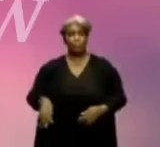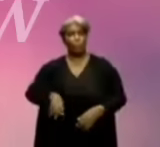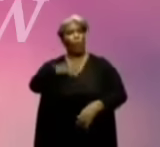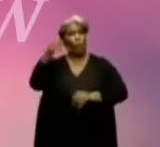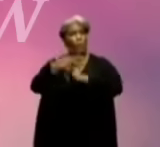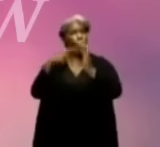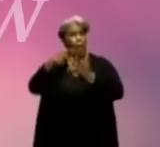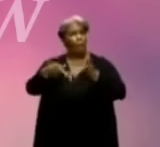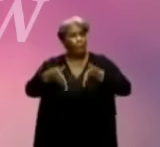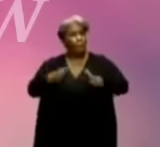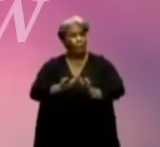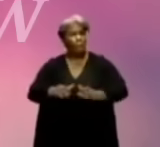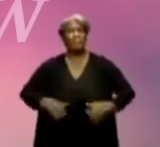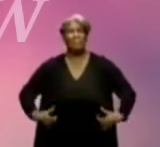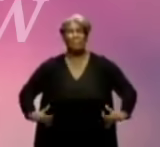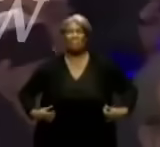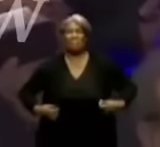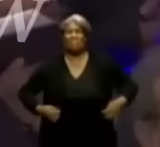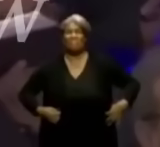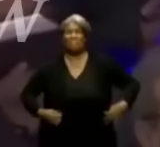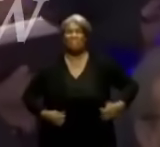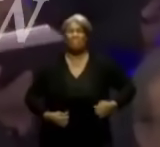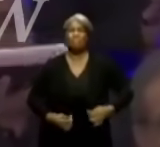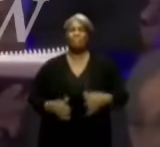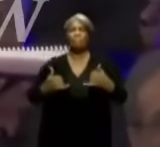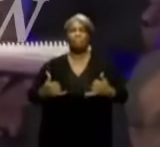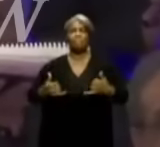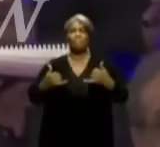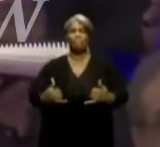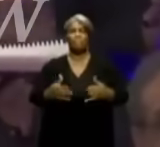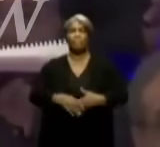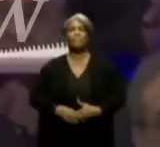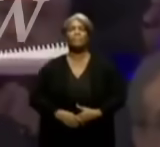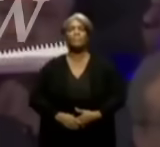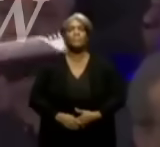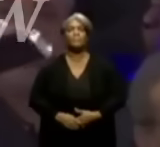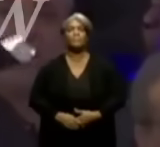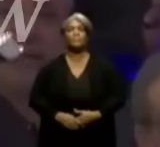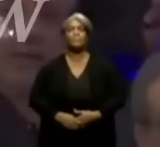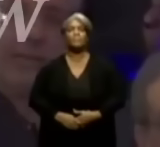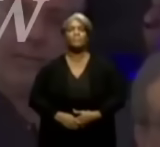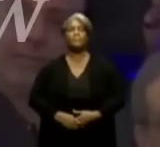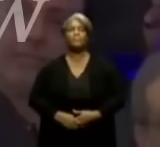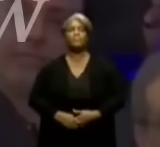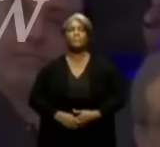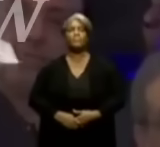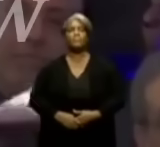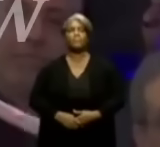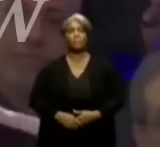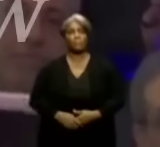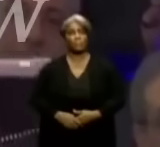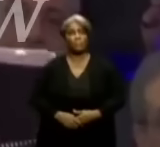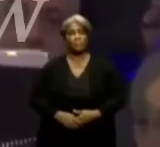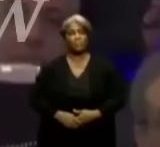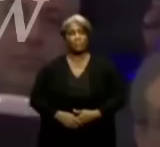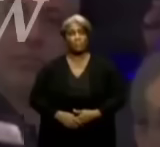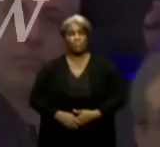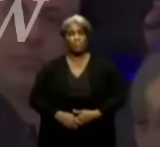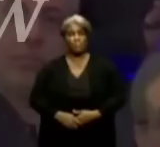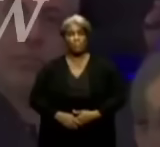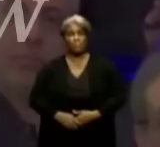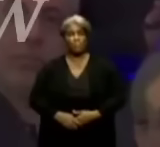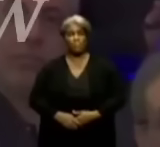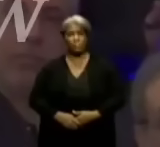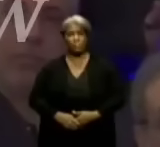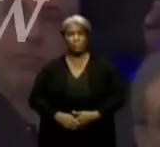¿Cómo? Gracias. Tengo aquí el programa de gobierno. Sí. Ustedes presentaron al momento